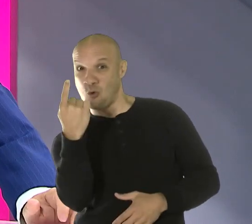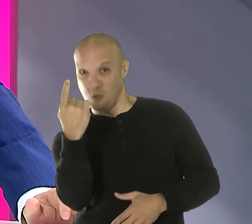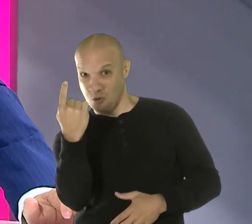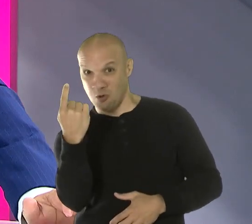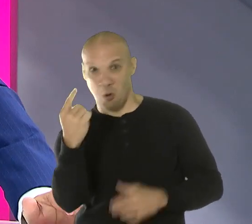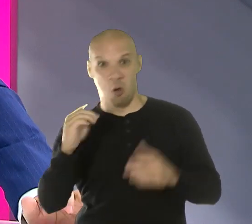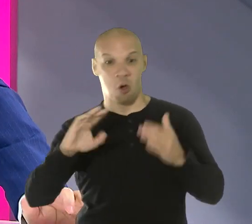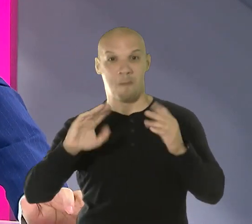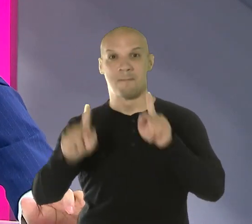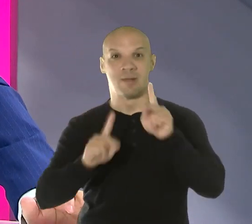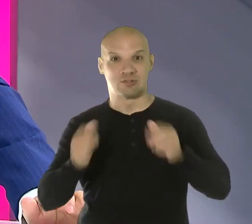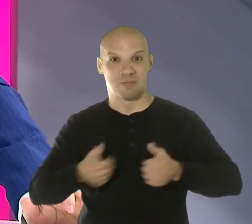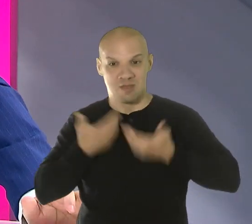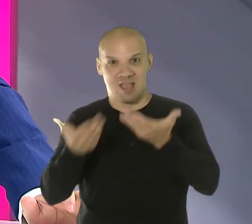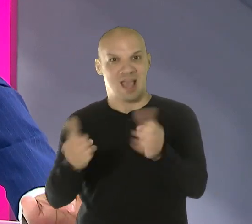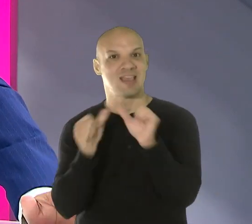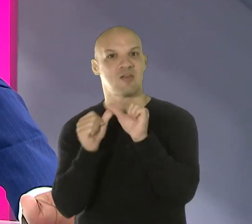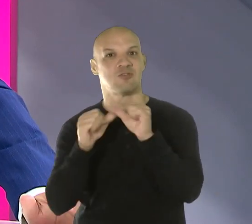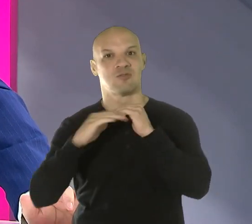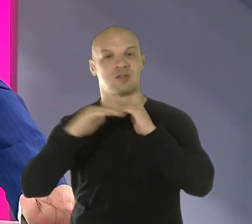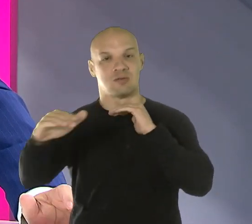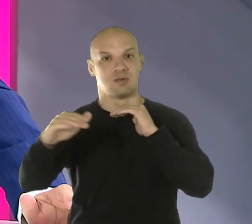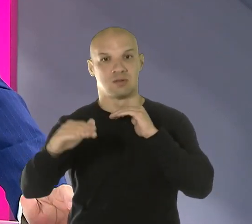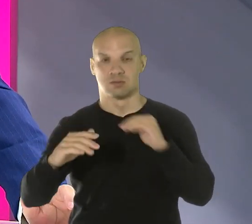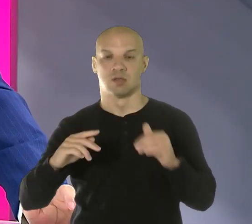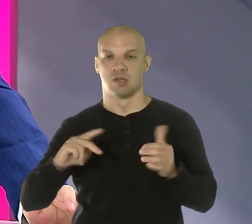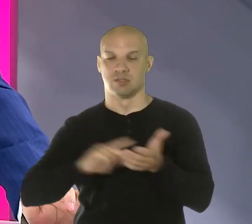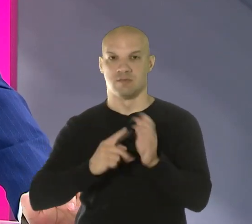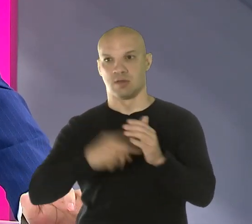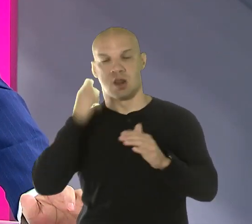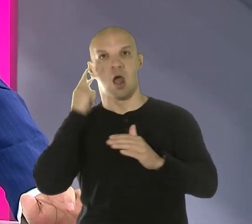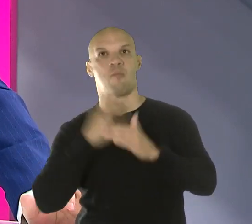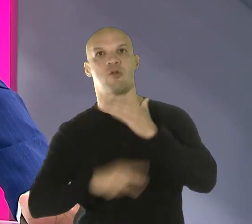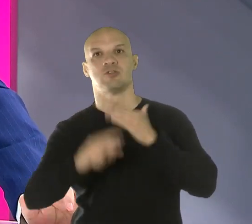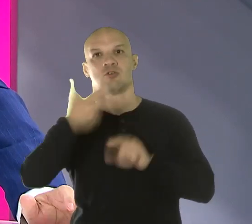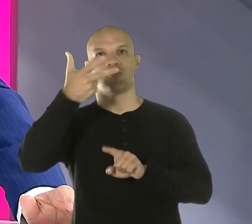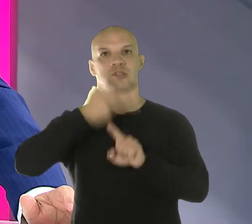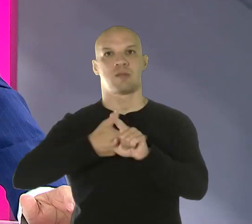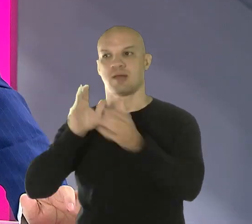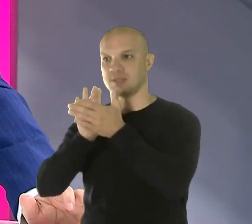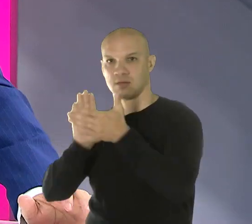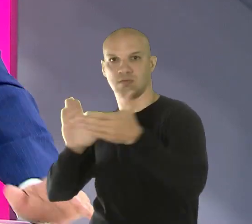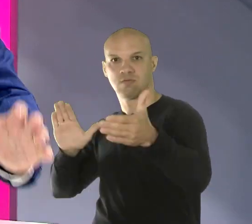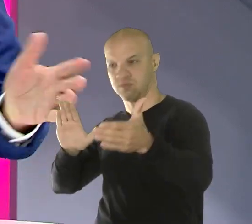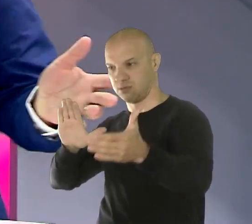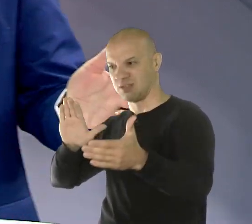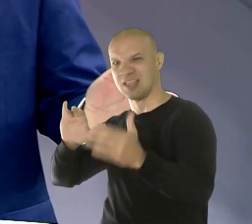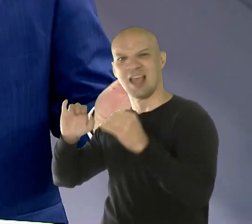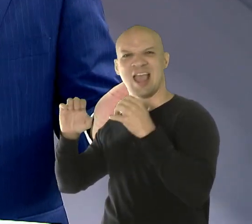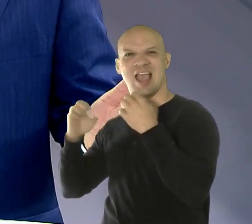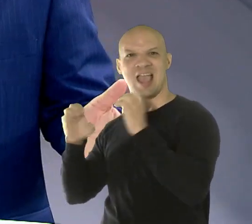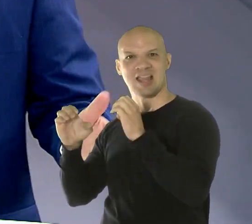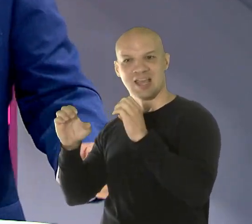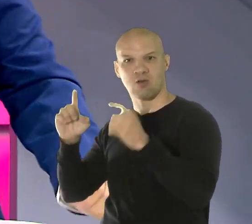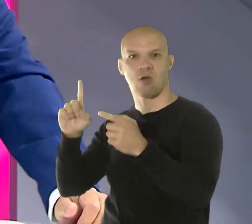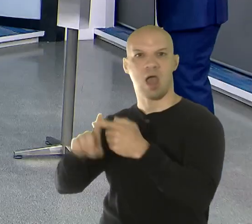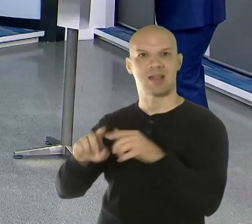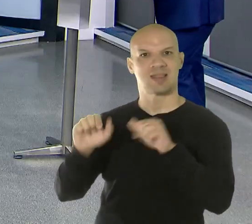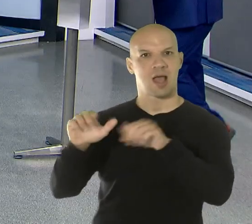Entonces, dentro de esa proyección, este primer trimestre, ¿cómo esos cambios en la población pueden afectar las arcas del gobierno